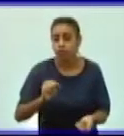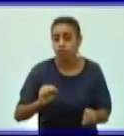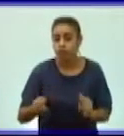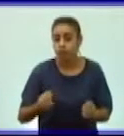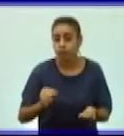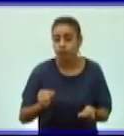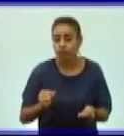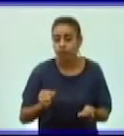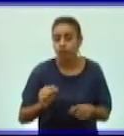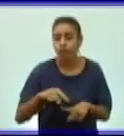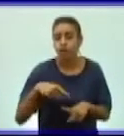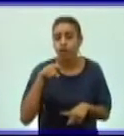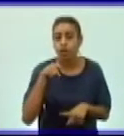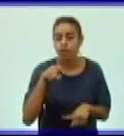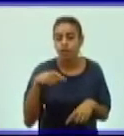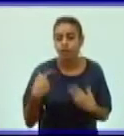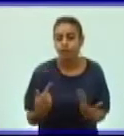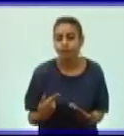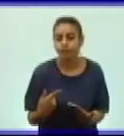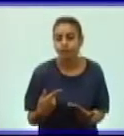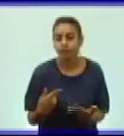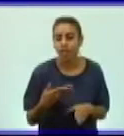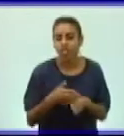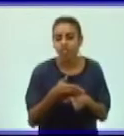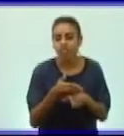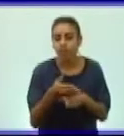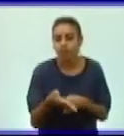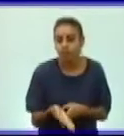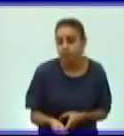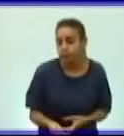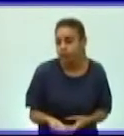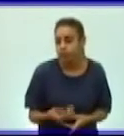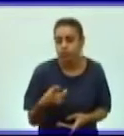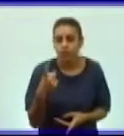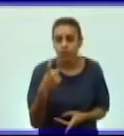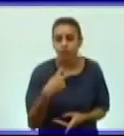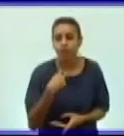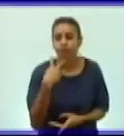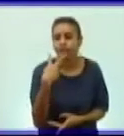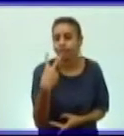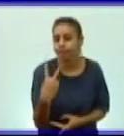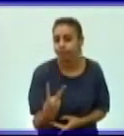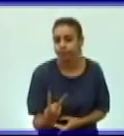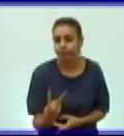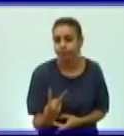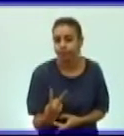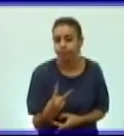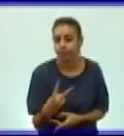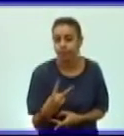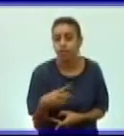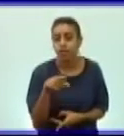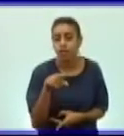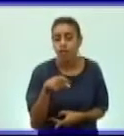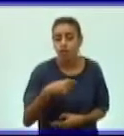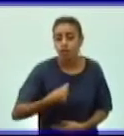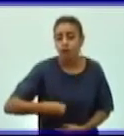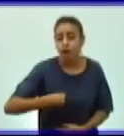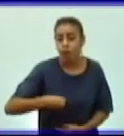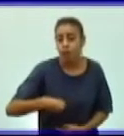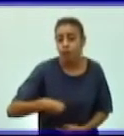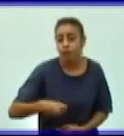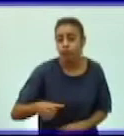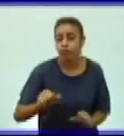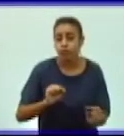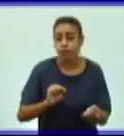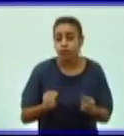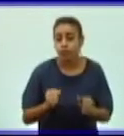también esas tendencias de indisciplina, falta de valores, incluso que se fue dando en esos países, fue aprovechado por el capitalismo